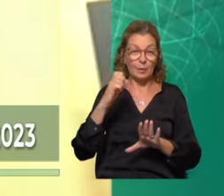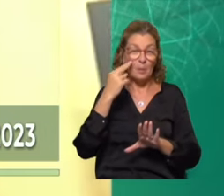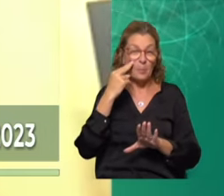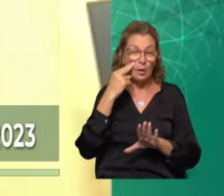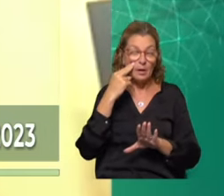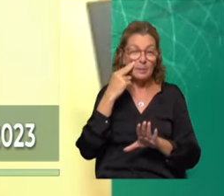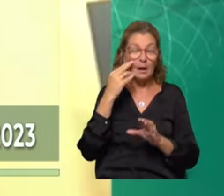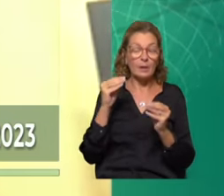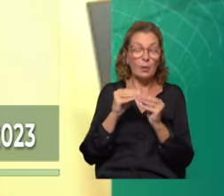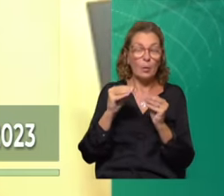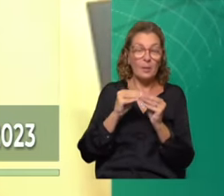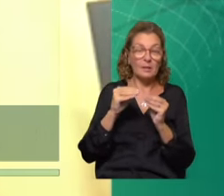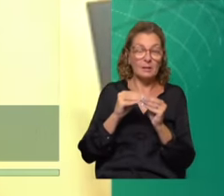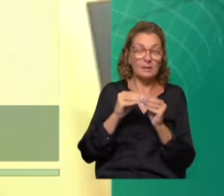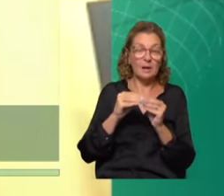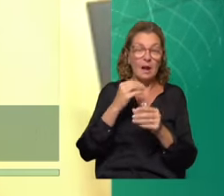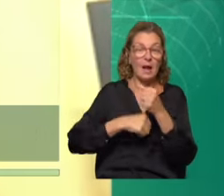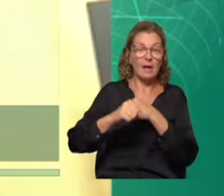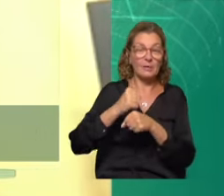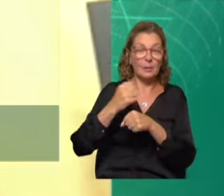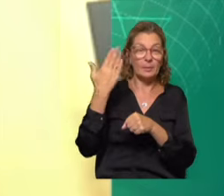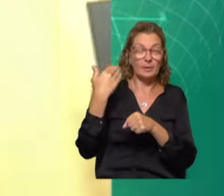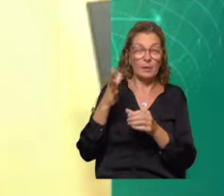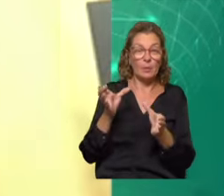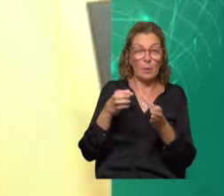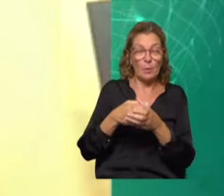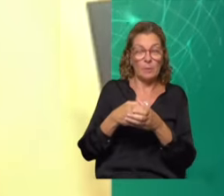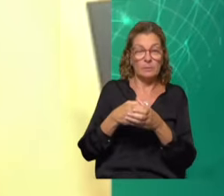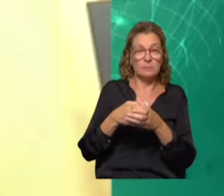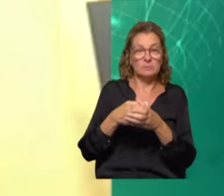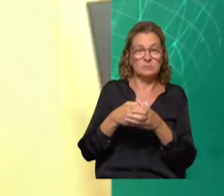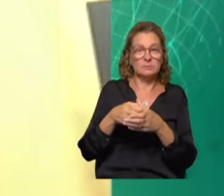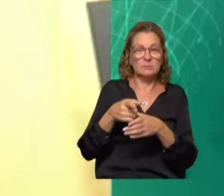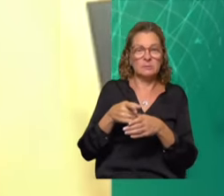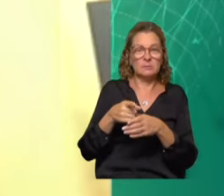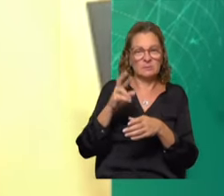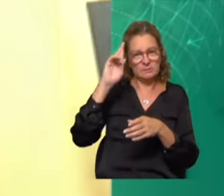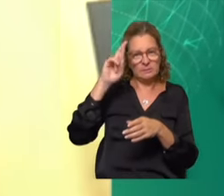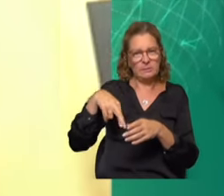recibida por las compañeras el año pasado, un grupo de compañeras. Por esa